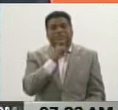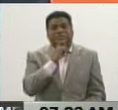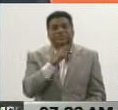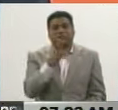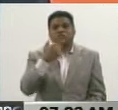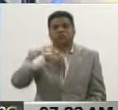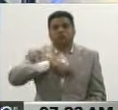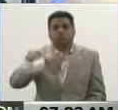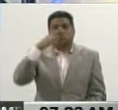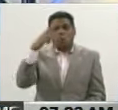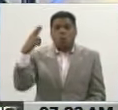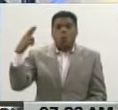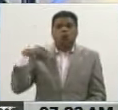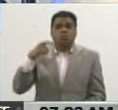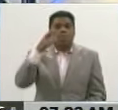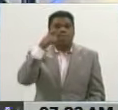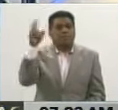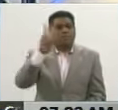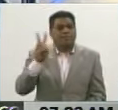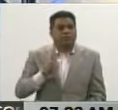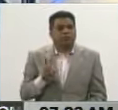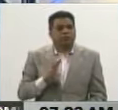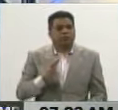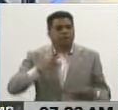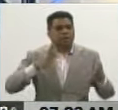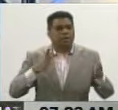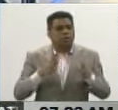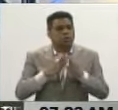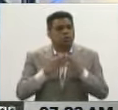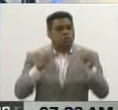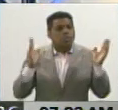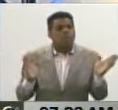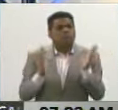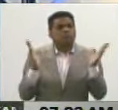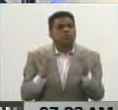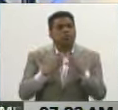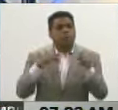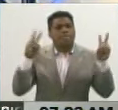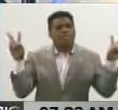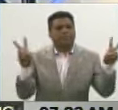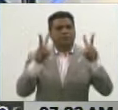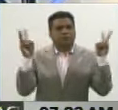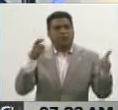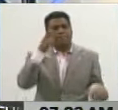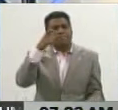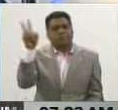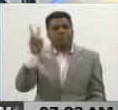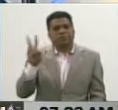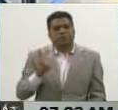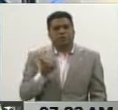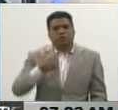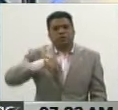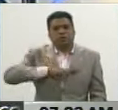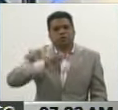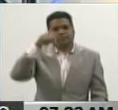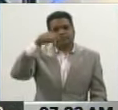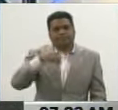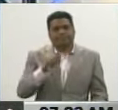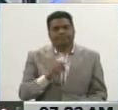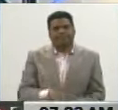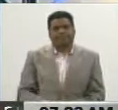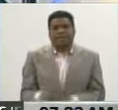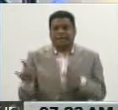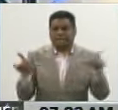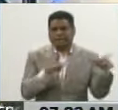el pueblo de Venezuela, para que sea un motivo de victoria para el pueblo de Venezuela, ¿no? Estamos listos